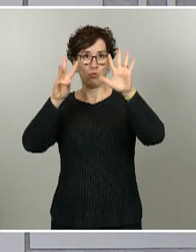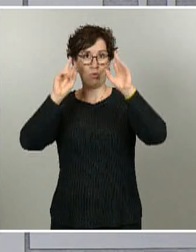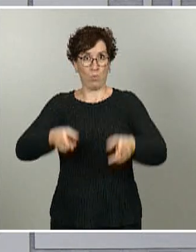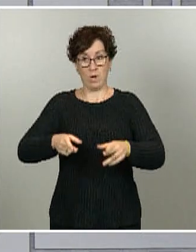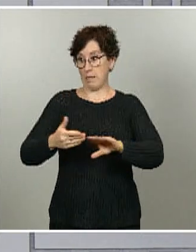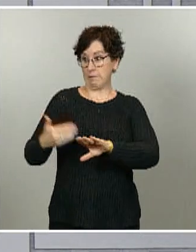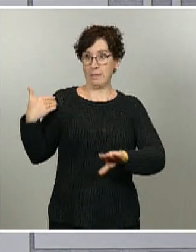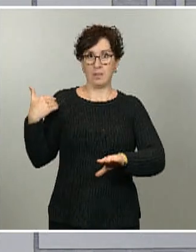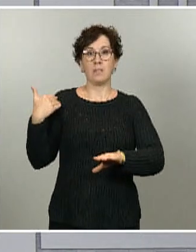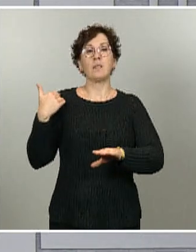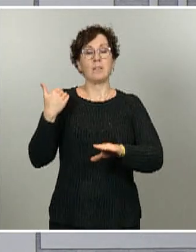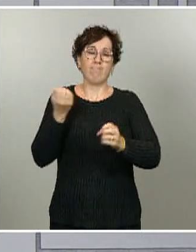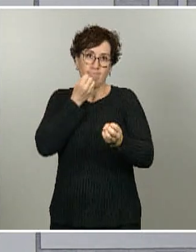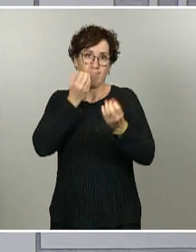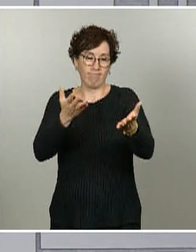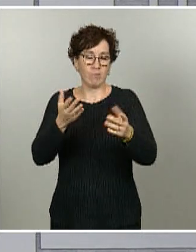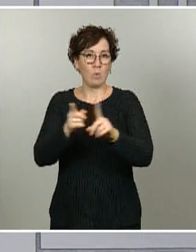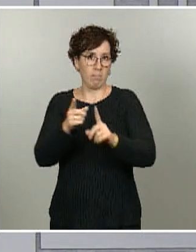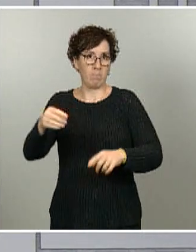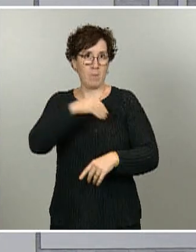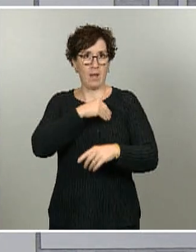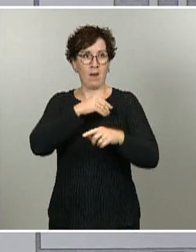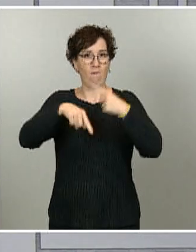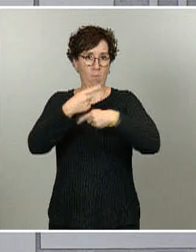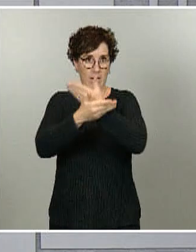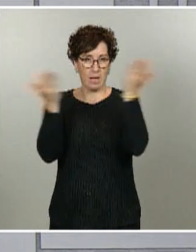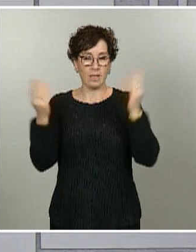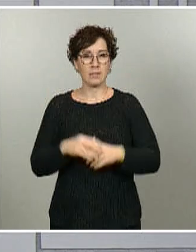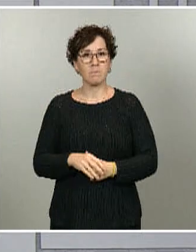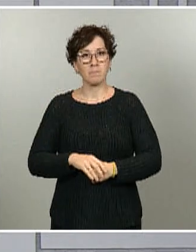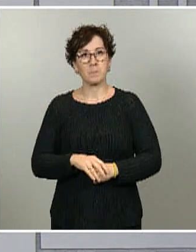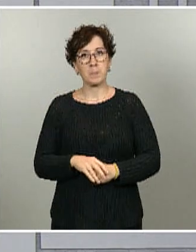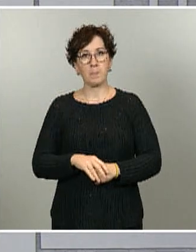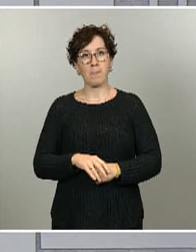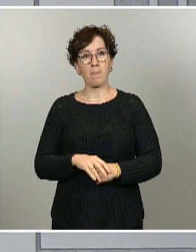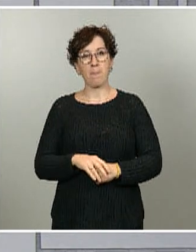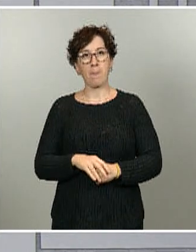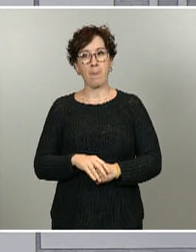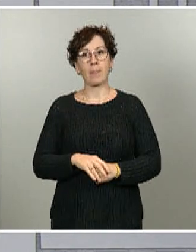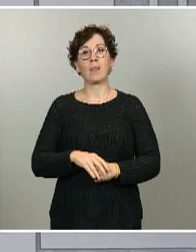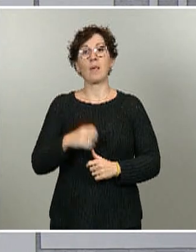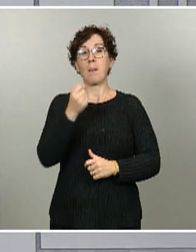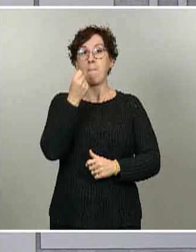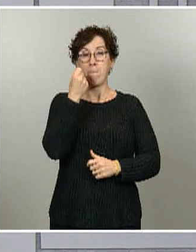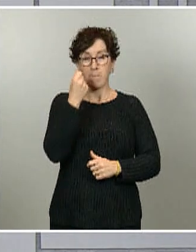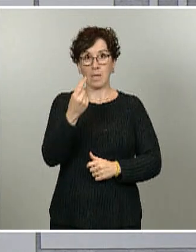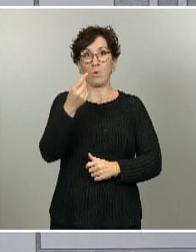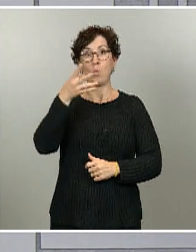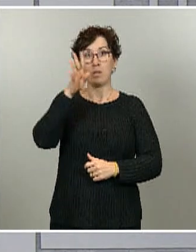las condolencias del Gobierno a todos sus familiares y allegados, para celebrar que 1.409 personas, y ya van